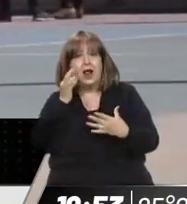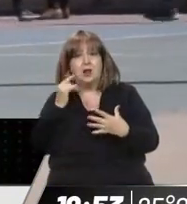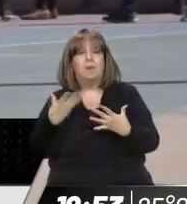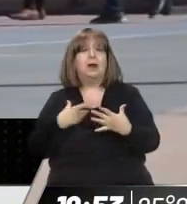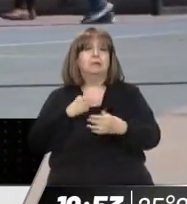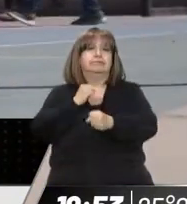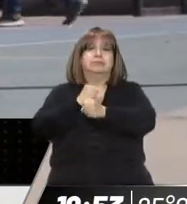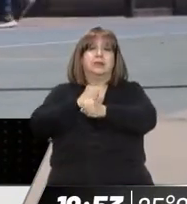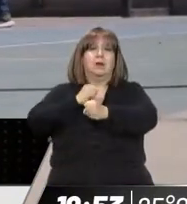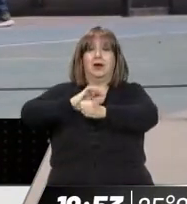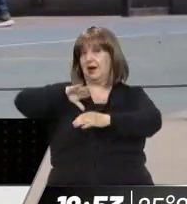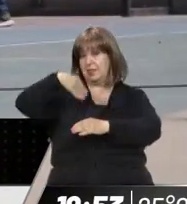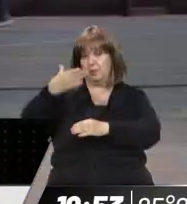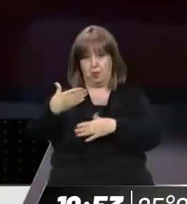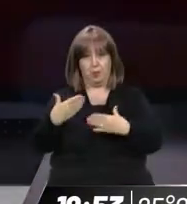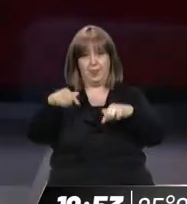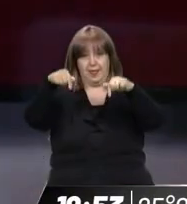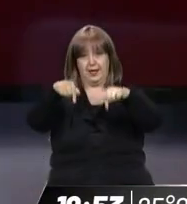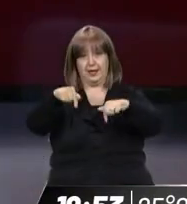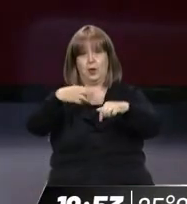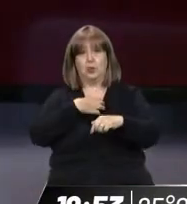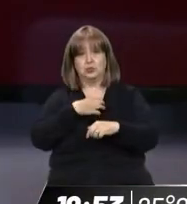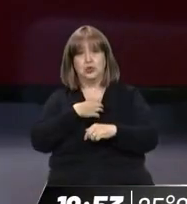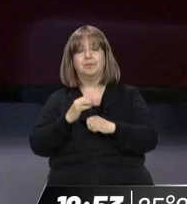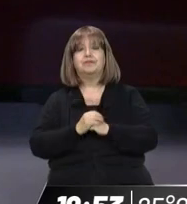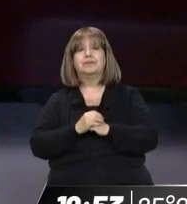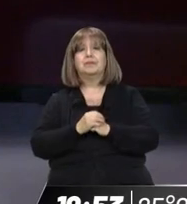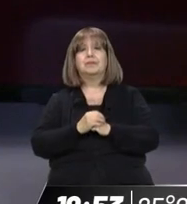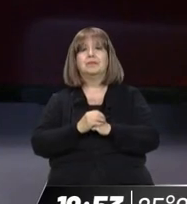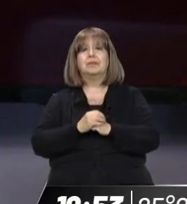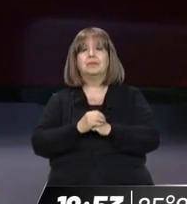laboral. Una buena noticia en medio de lo que ha sido una...